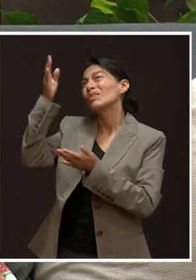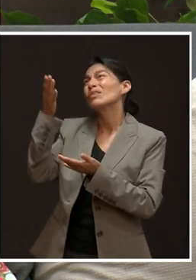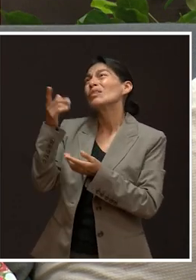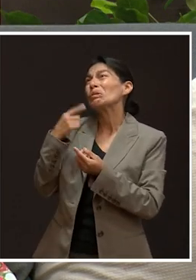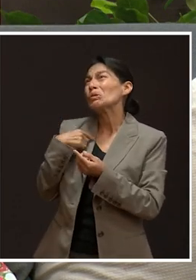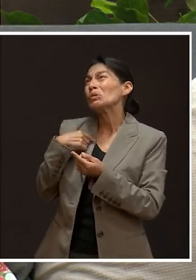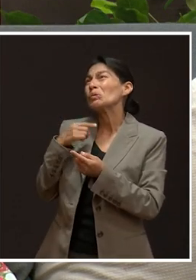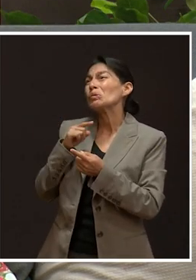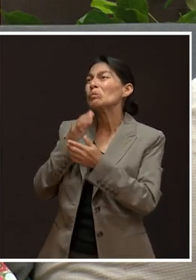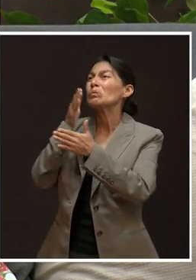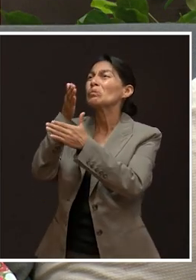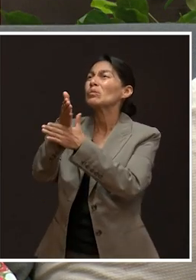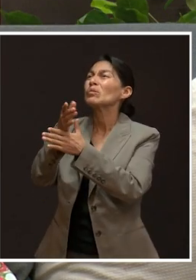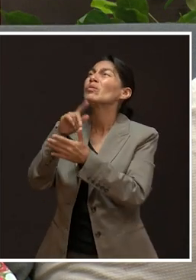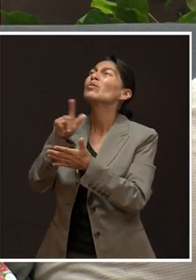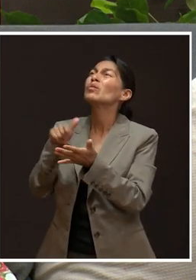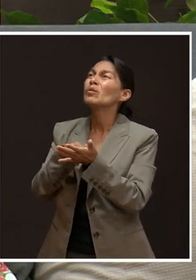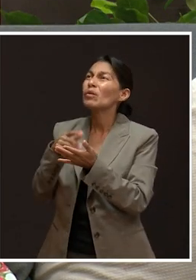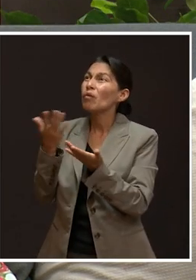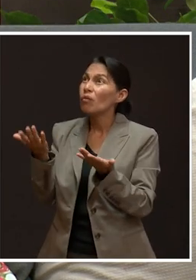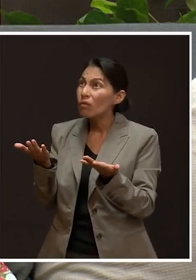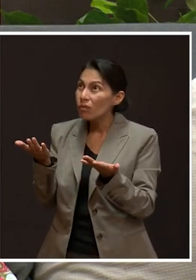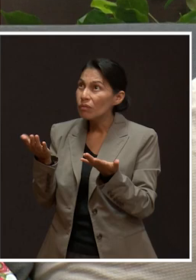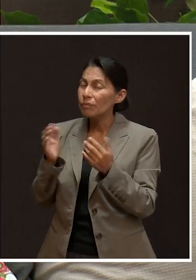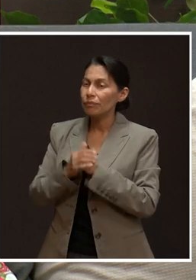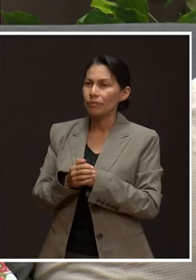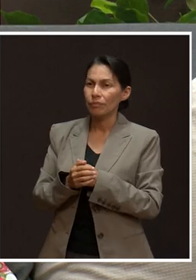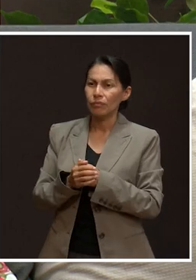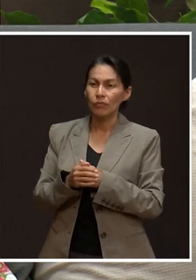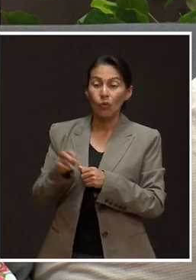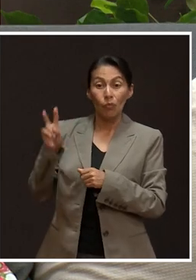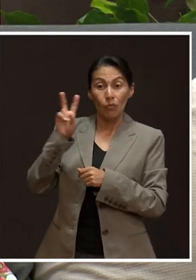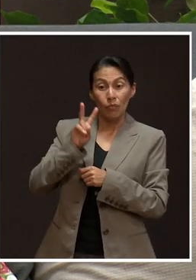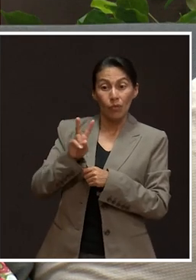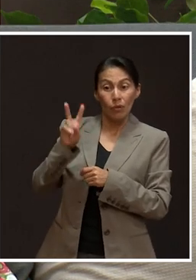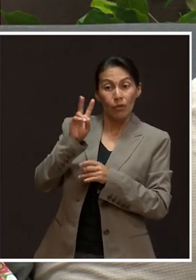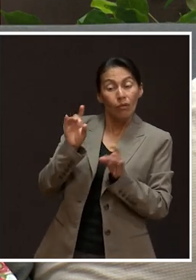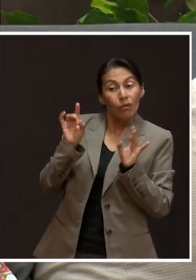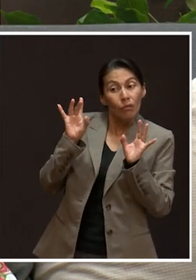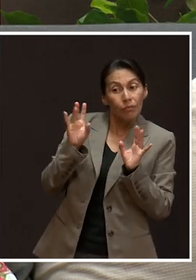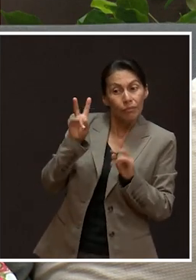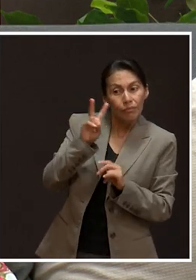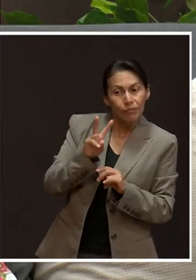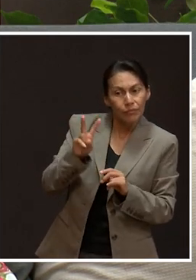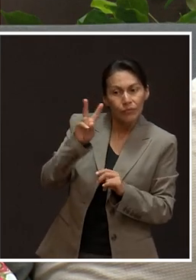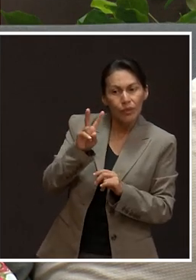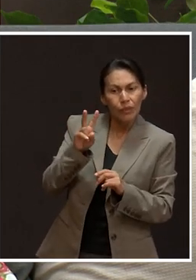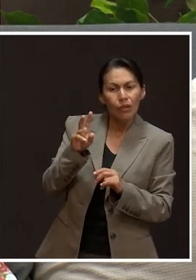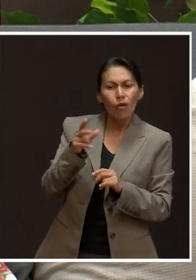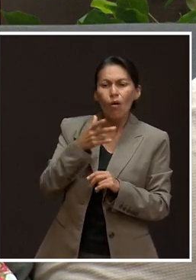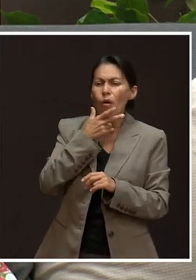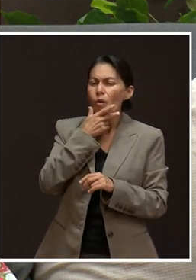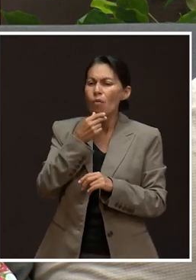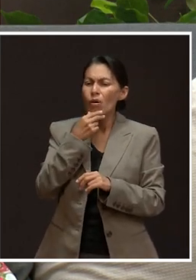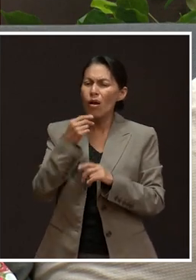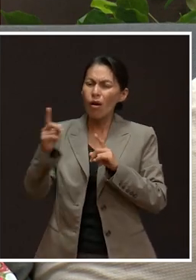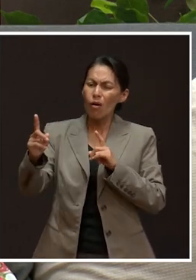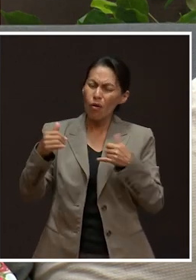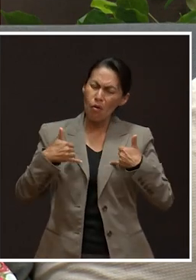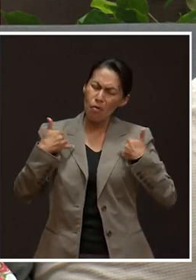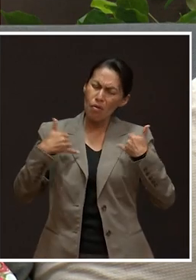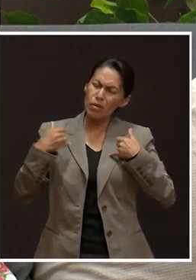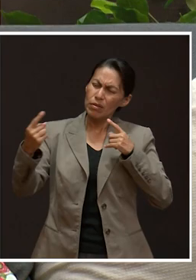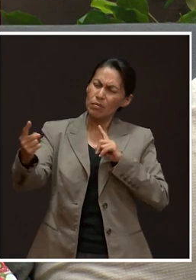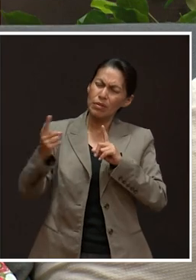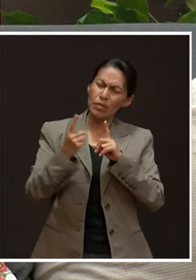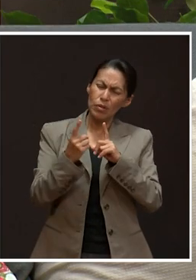fuera. Entonces, un viernes se acercó un muchacho a mí y me dijo que si quería ir pues a Tabasco o a Tiapa. Y le dije que